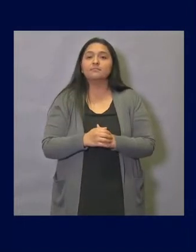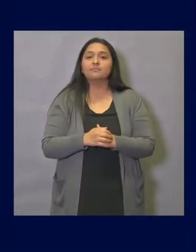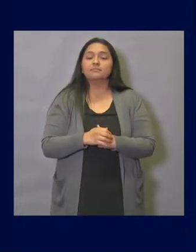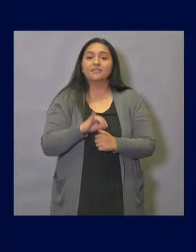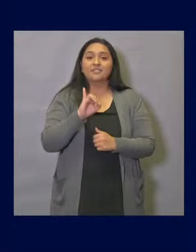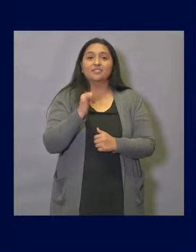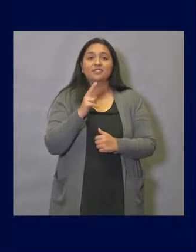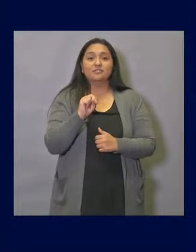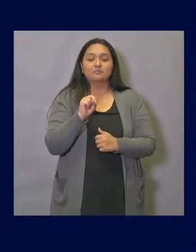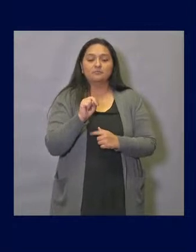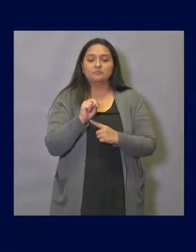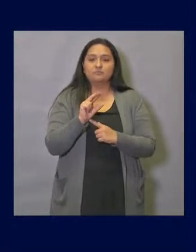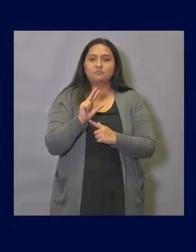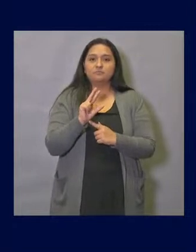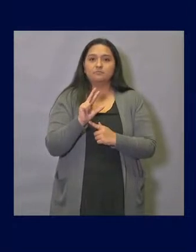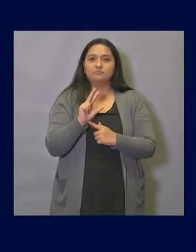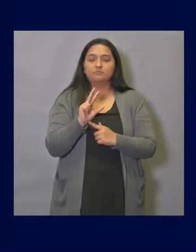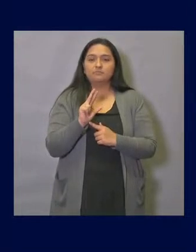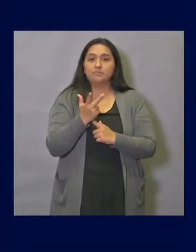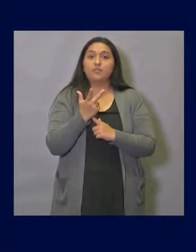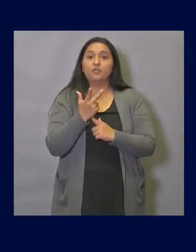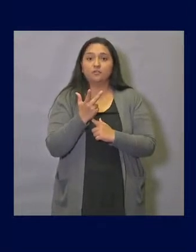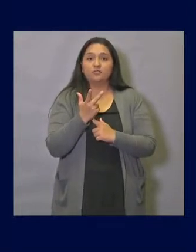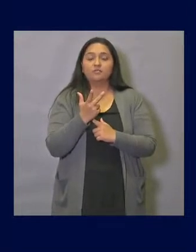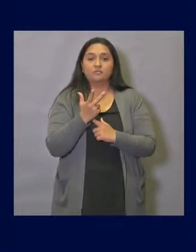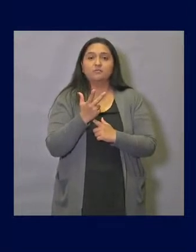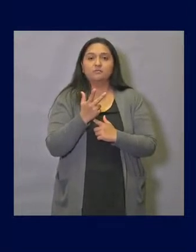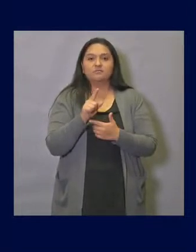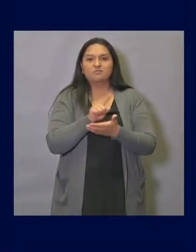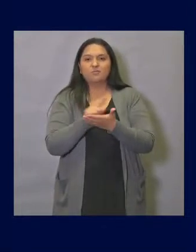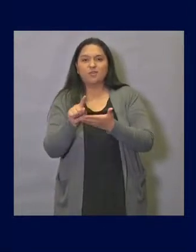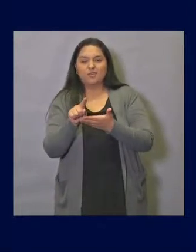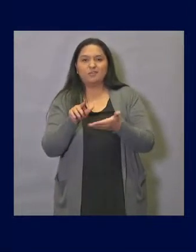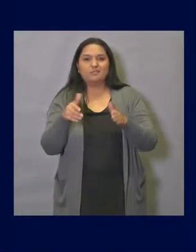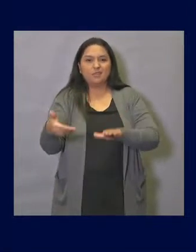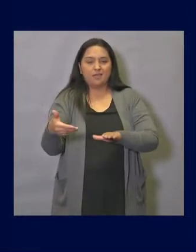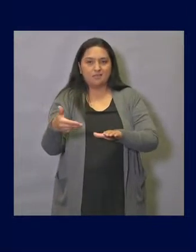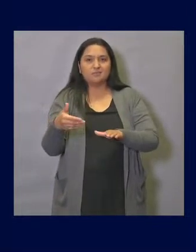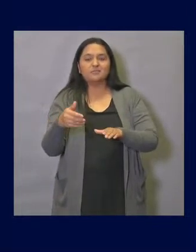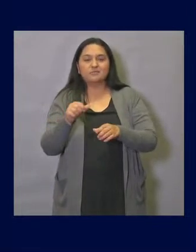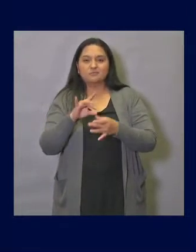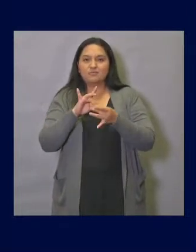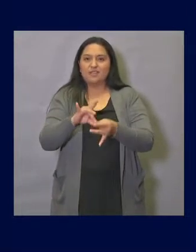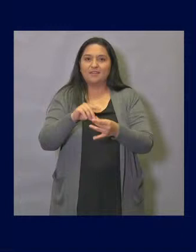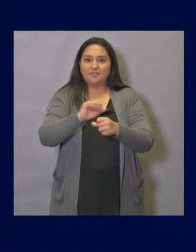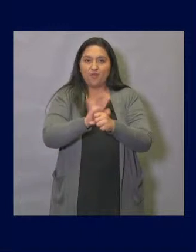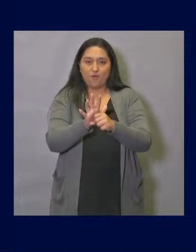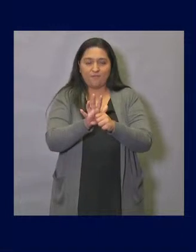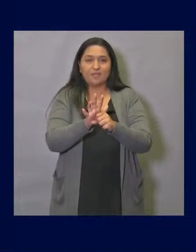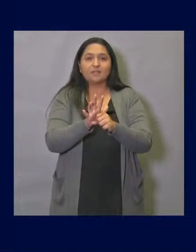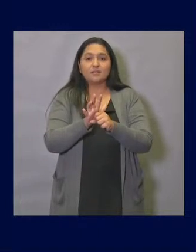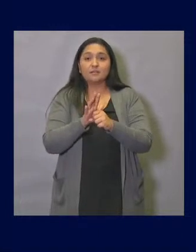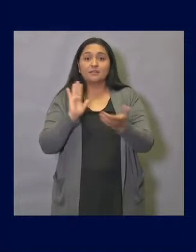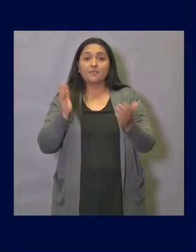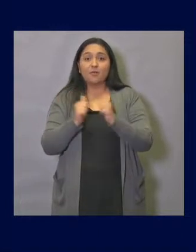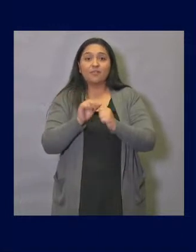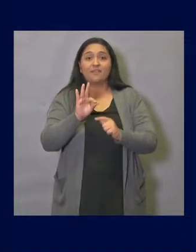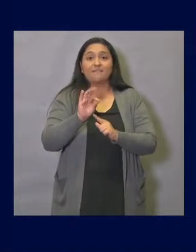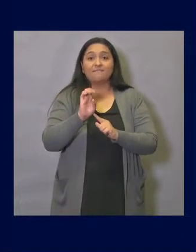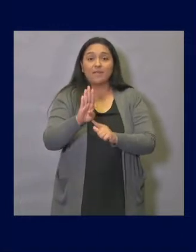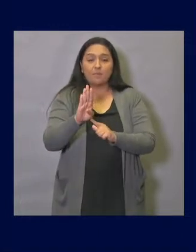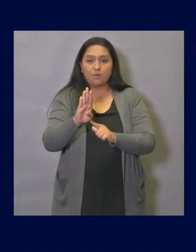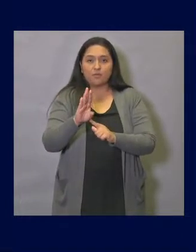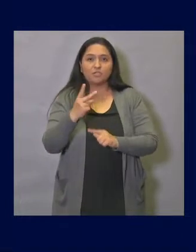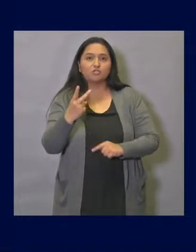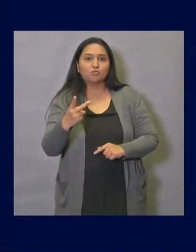21 trabajadores de salud fallecieron por COVID-19. Durante la semana del 21 de febrero, fallecieron 2